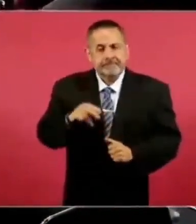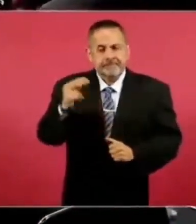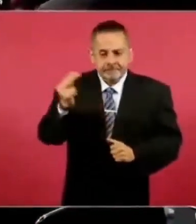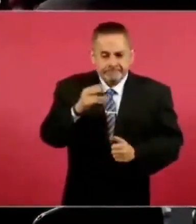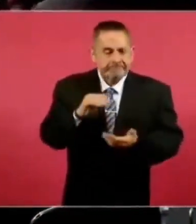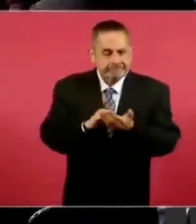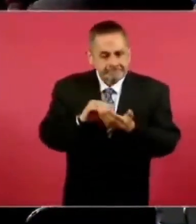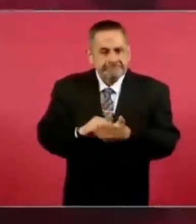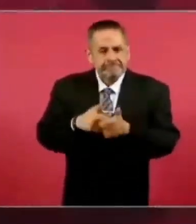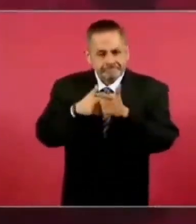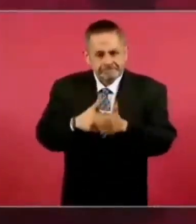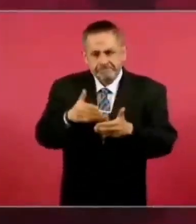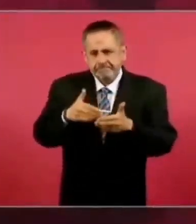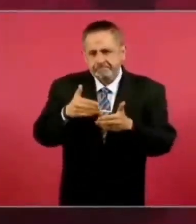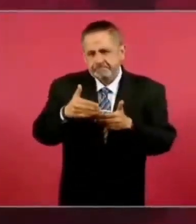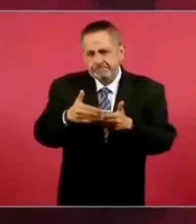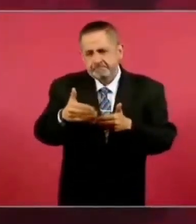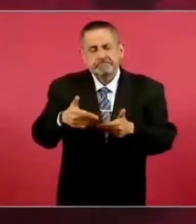continuar